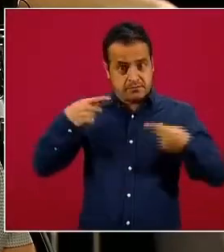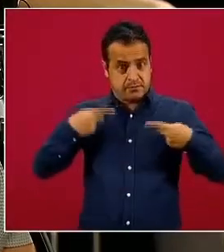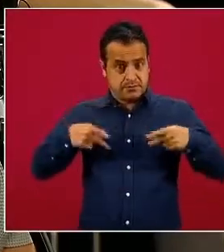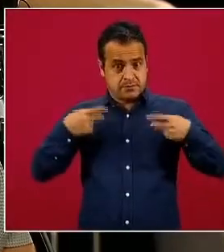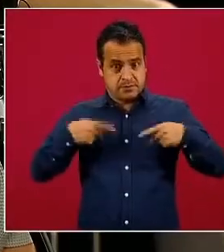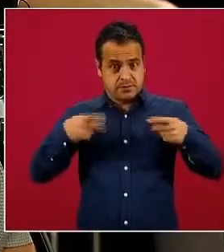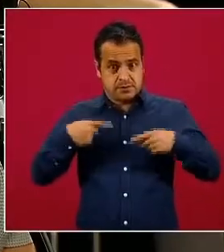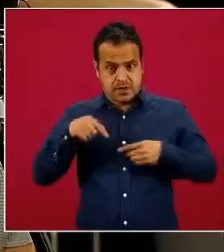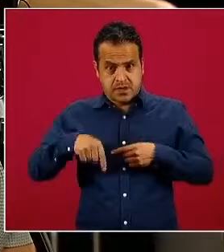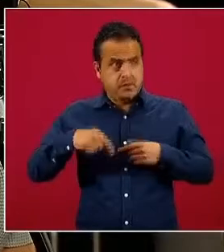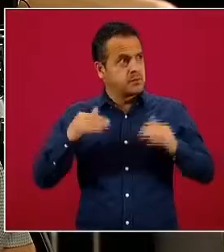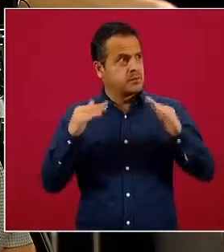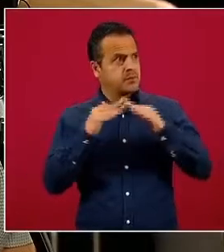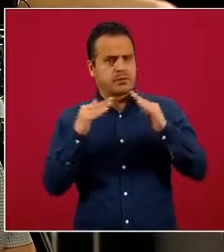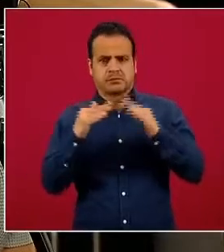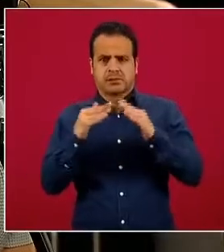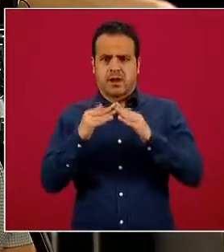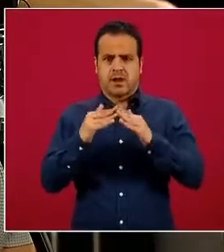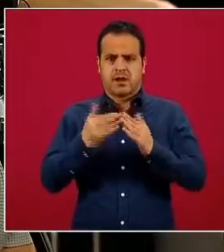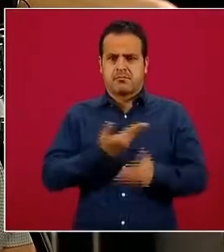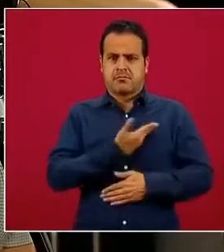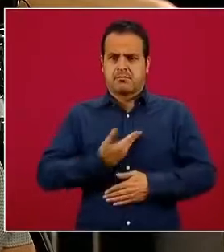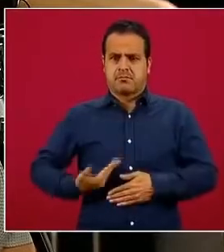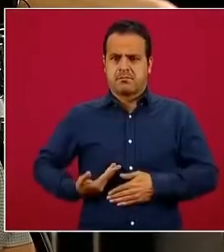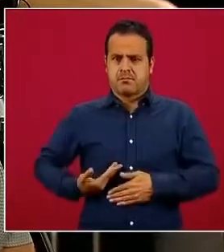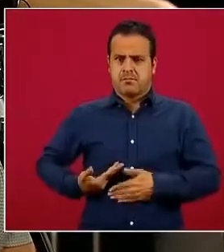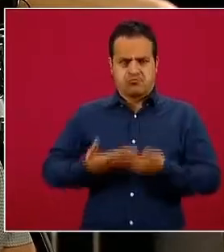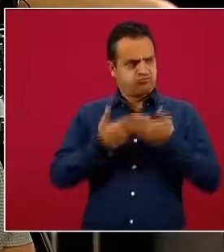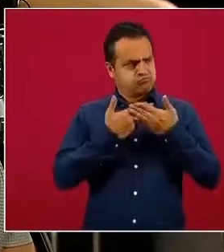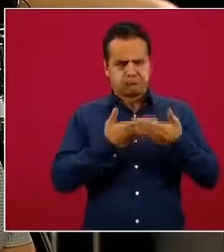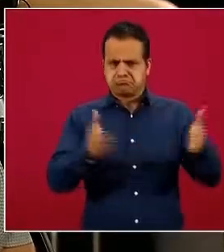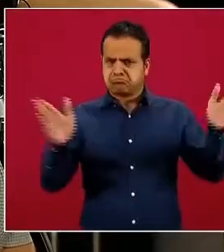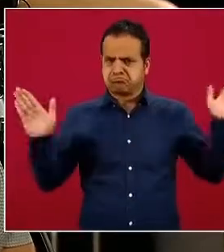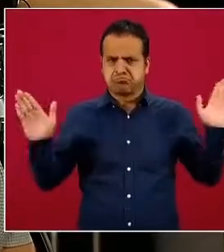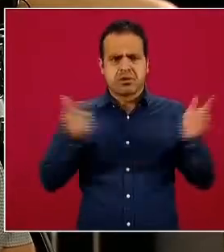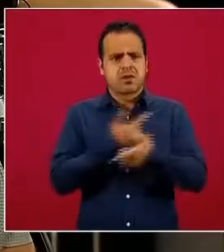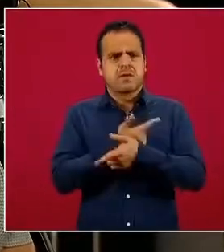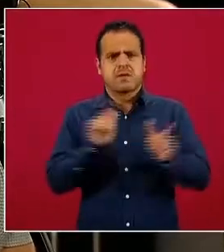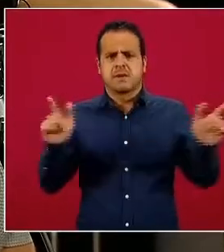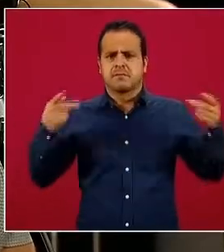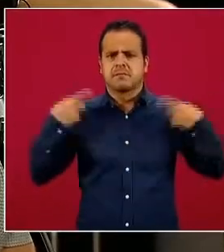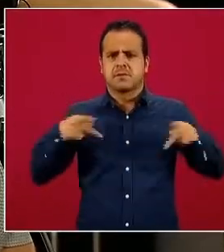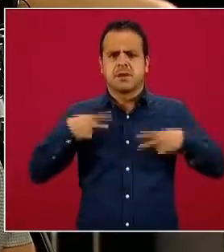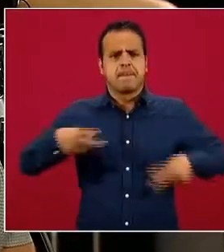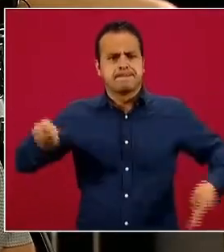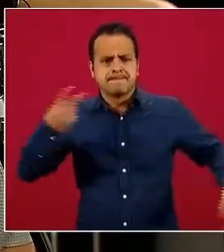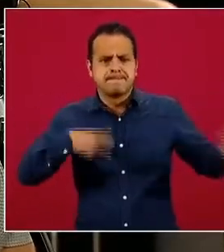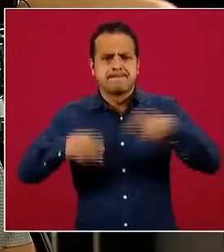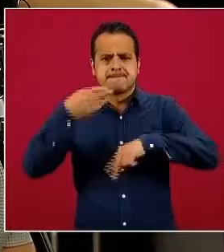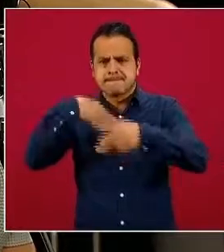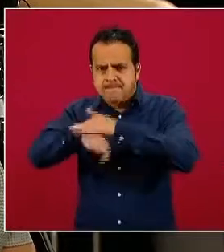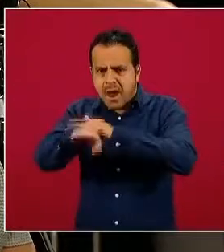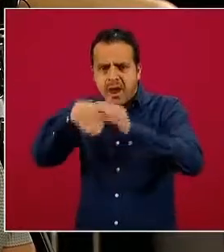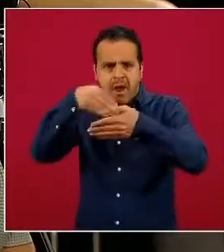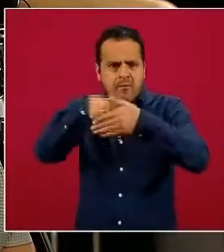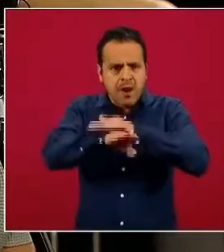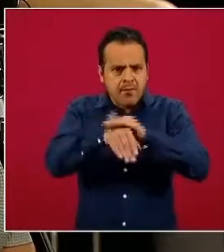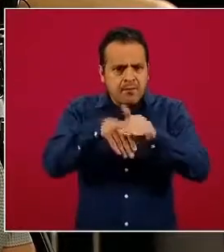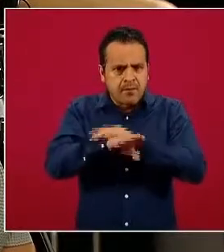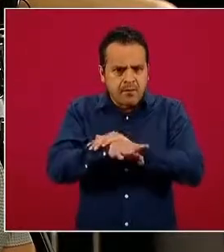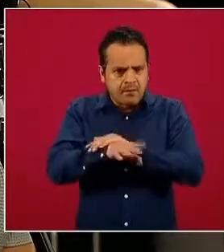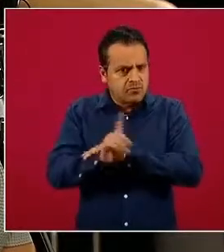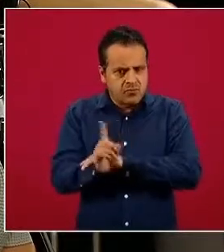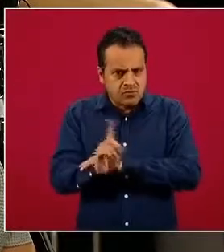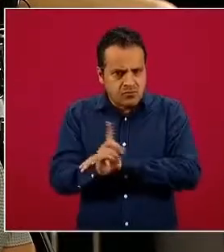quien quisiera. Entonces no va a ser así, solamente va a ser un tema virtual. Y si estas calaveras